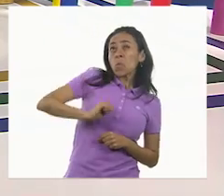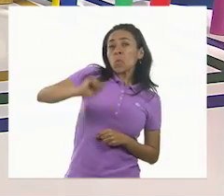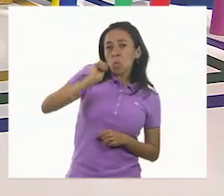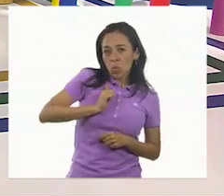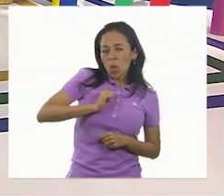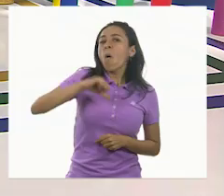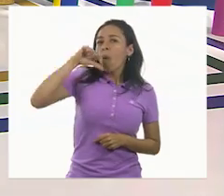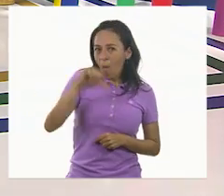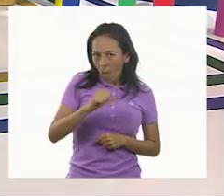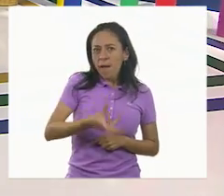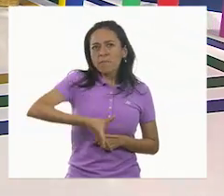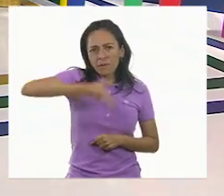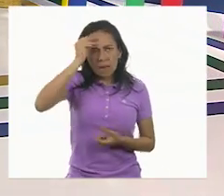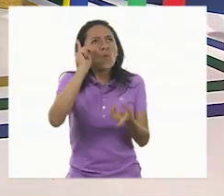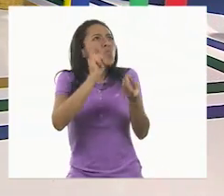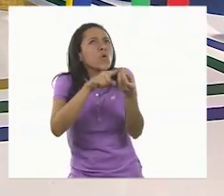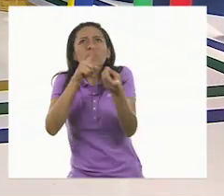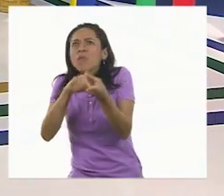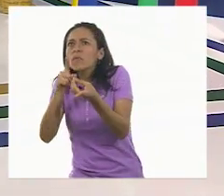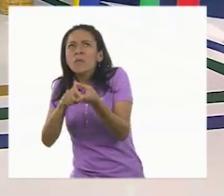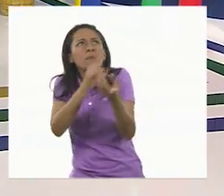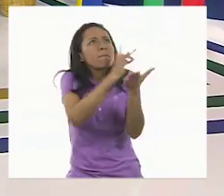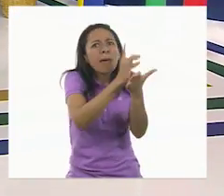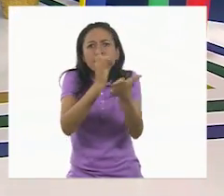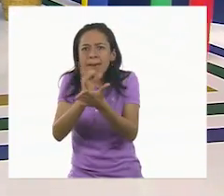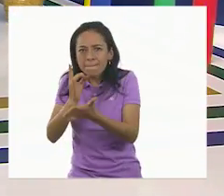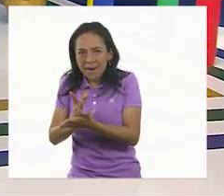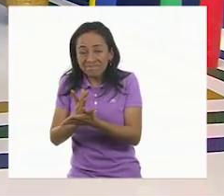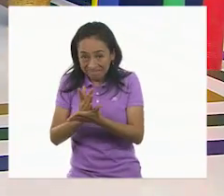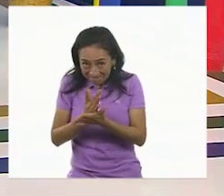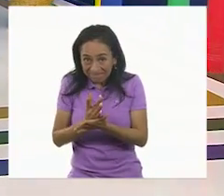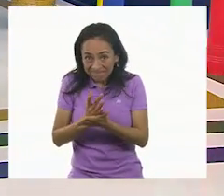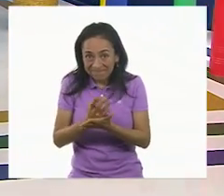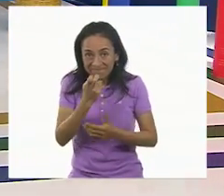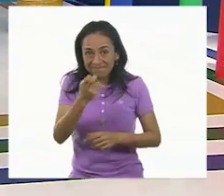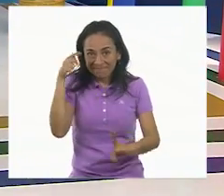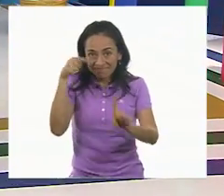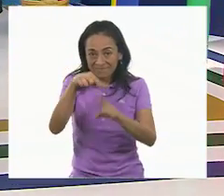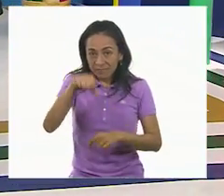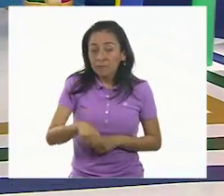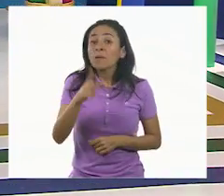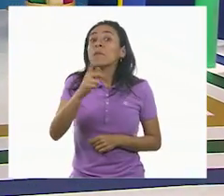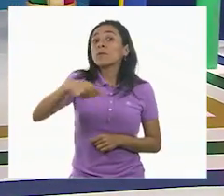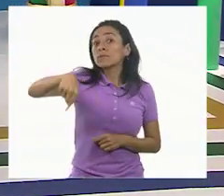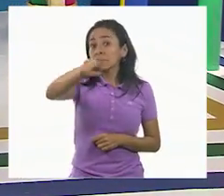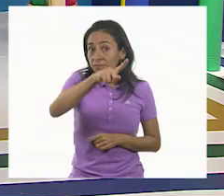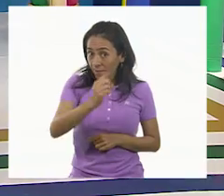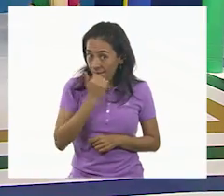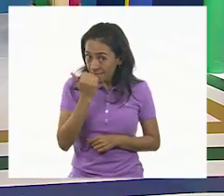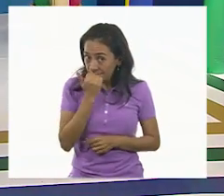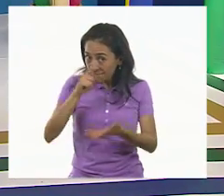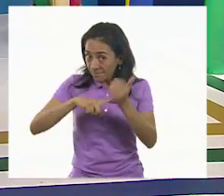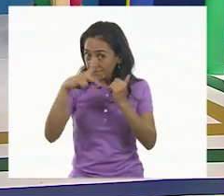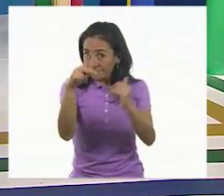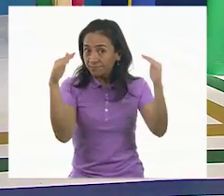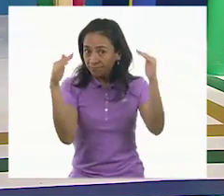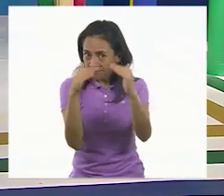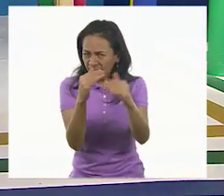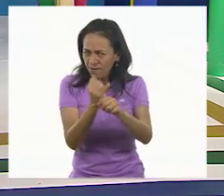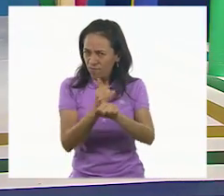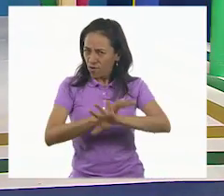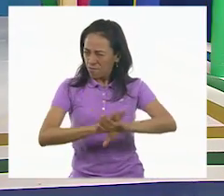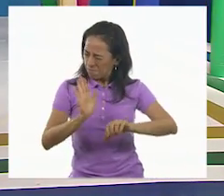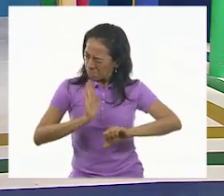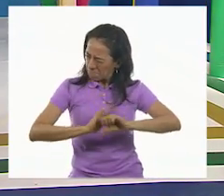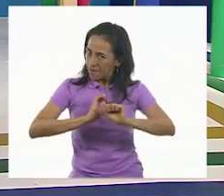Pero antes de continuar y para que nuestros alumnos en casa tengan una información más clara, ¿qué te parece si vemos un